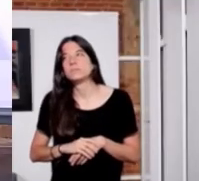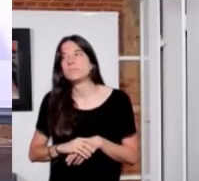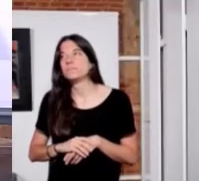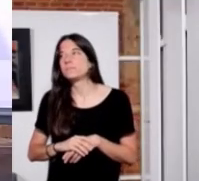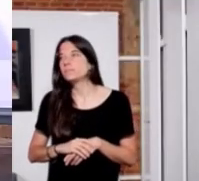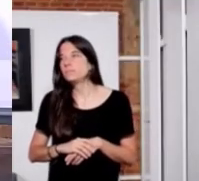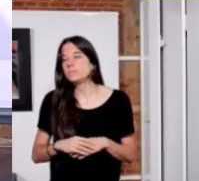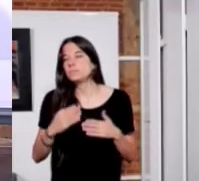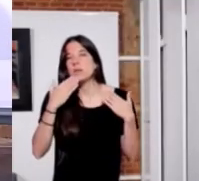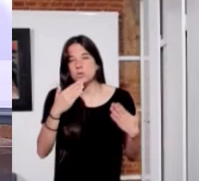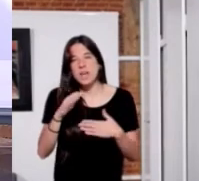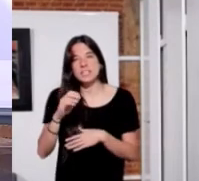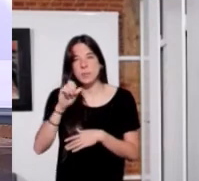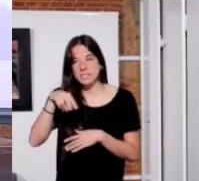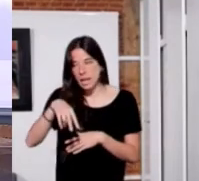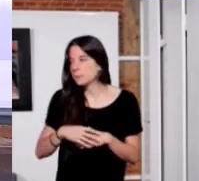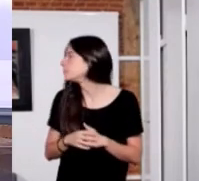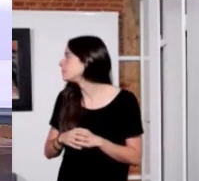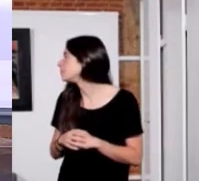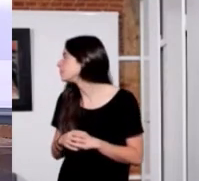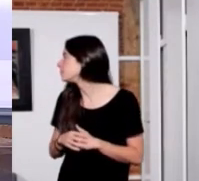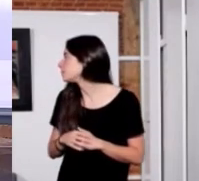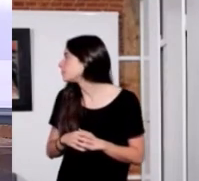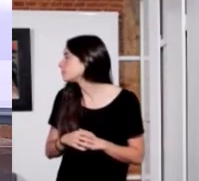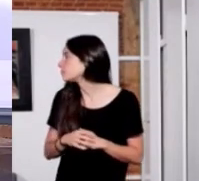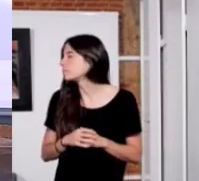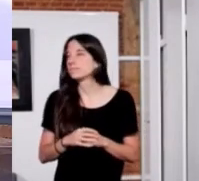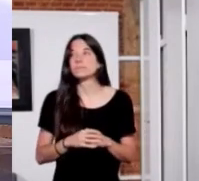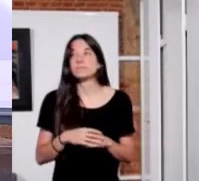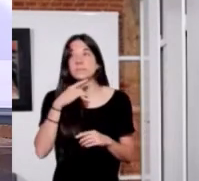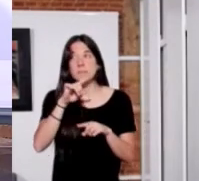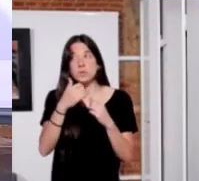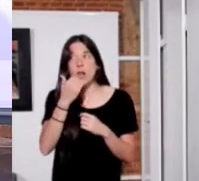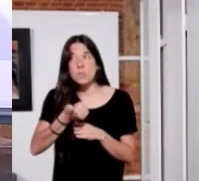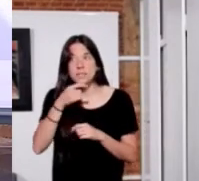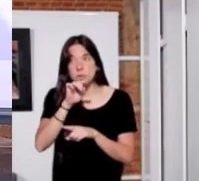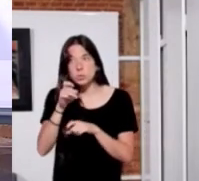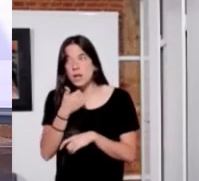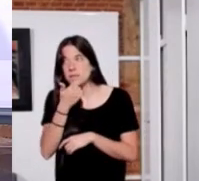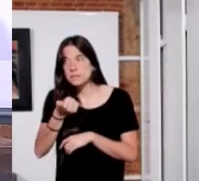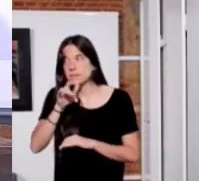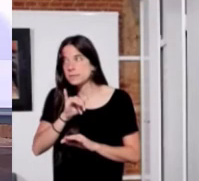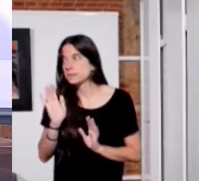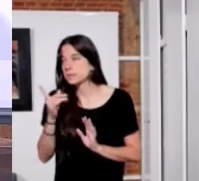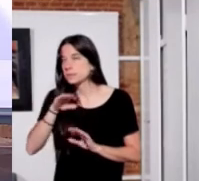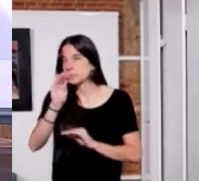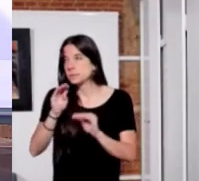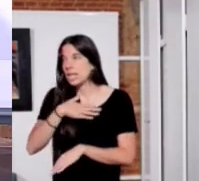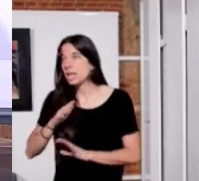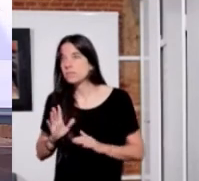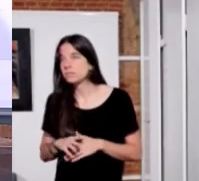Muchísimas gracias, Sebastián. Sí. ¿Alguna pregunta más que queráis realizar?